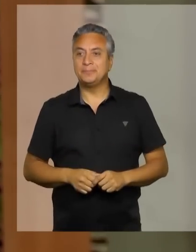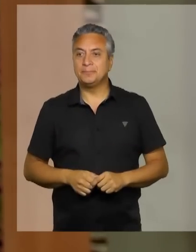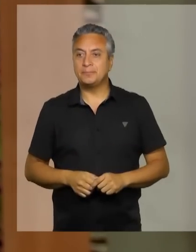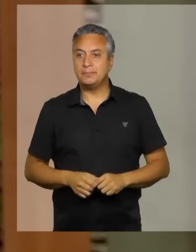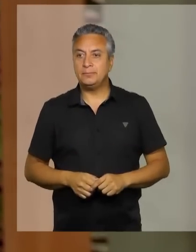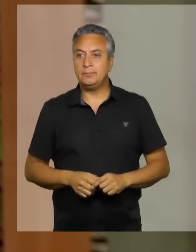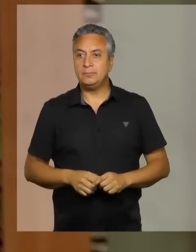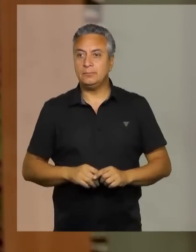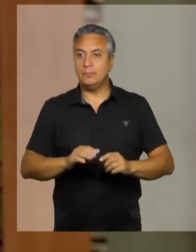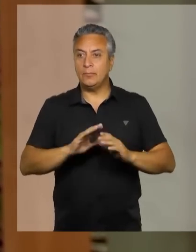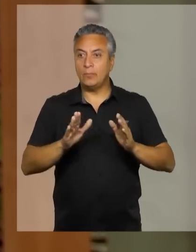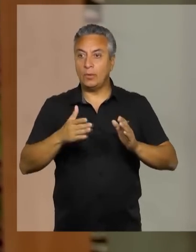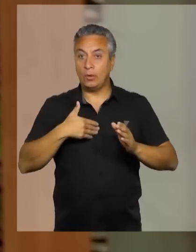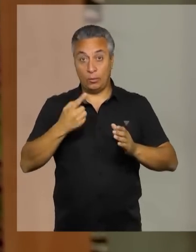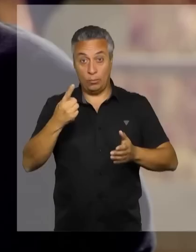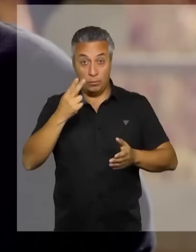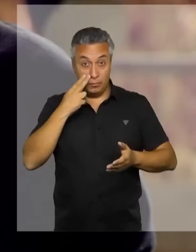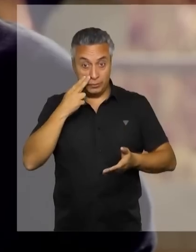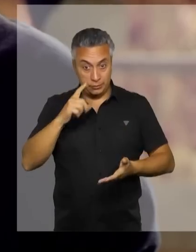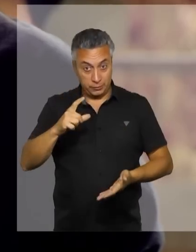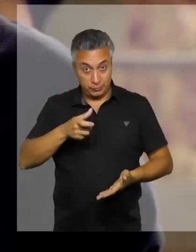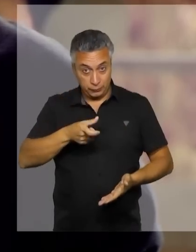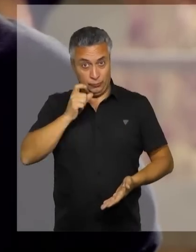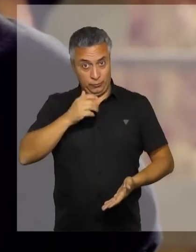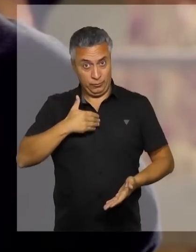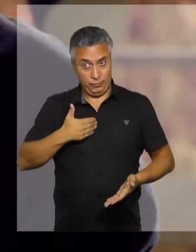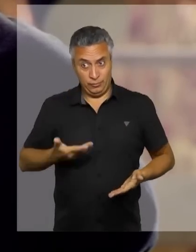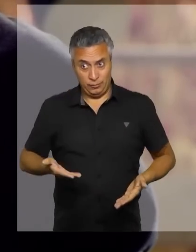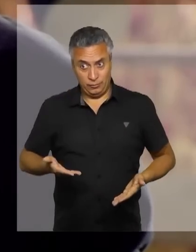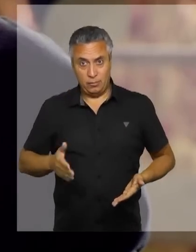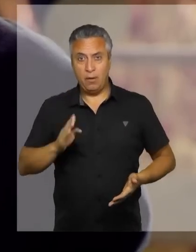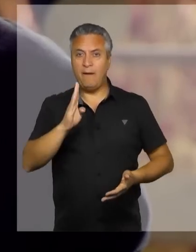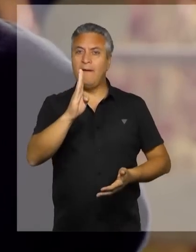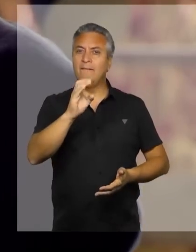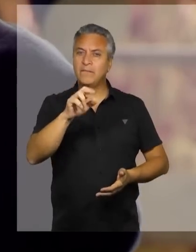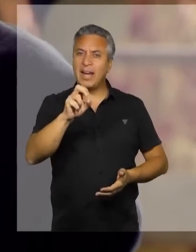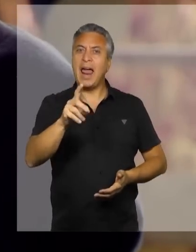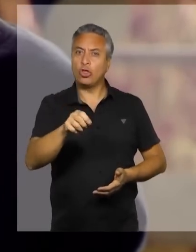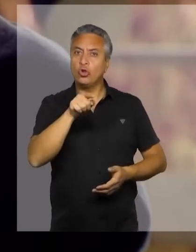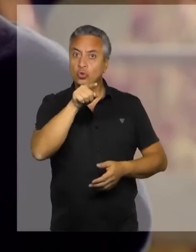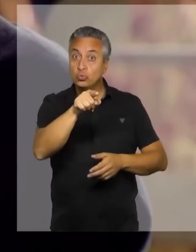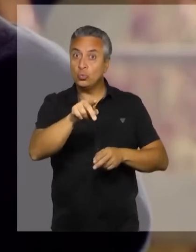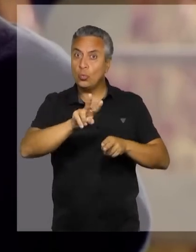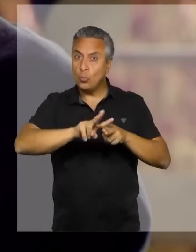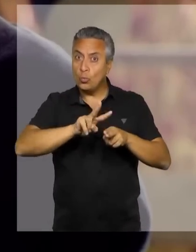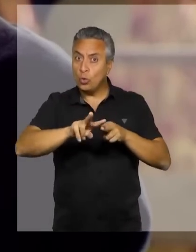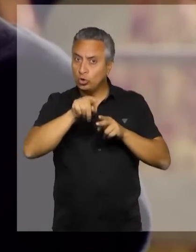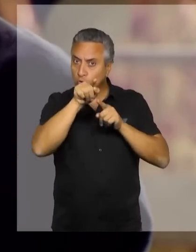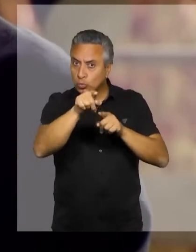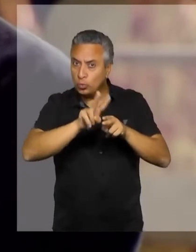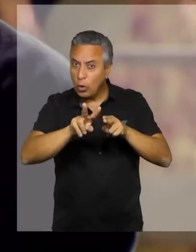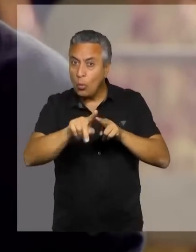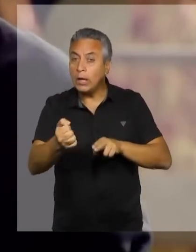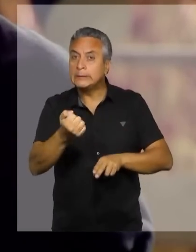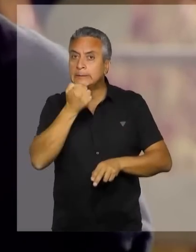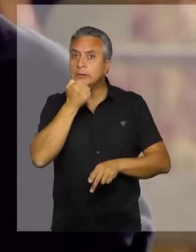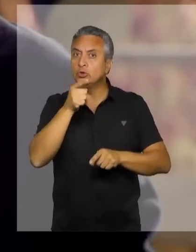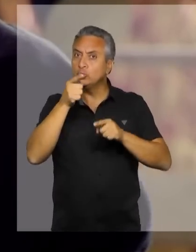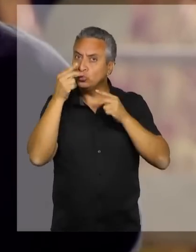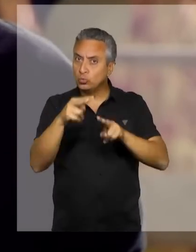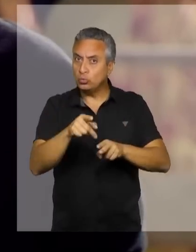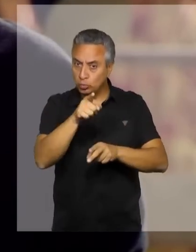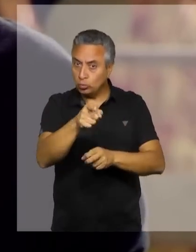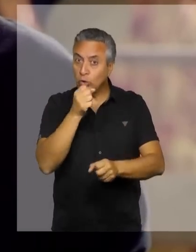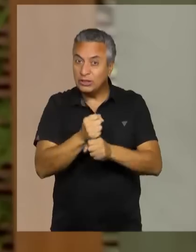¿No me merezco una copita de vino? Bernardo, tú estás reparando un error que cometiste. Es tu trabajo, no tenemos